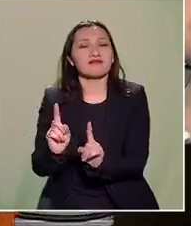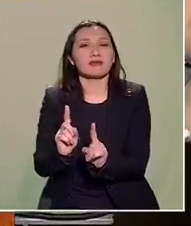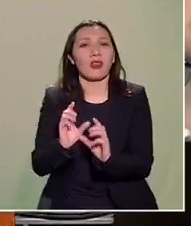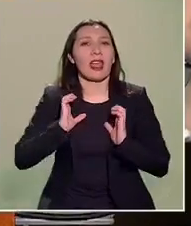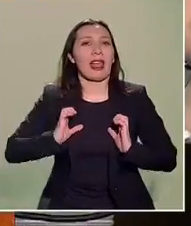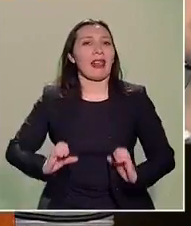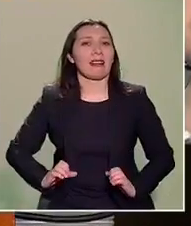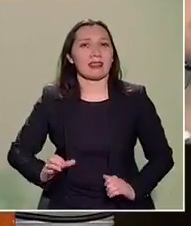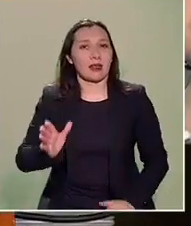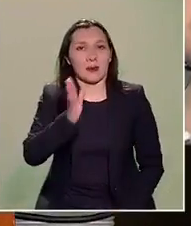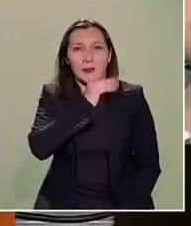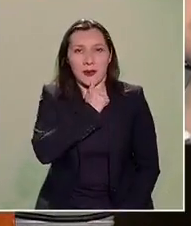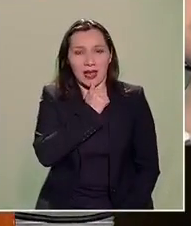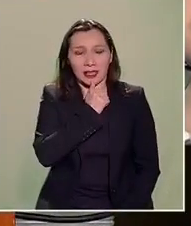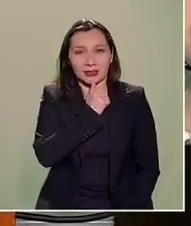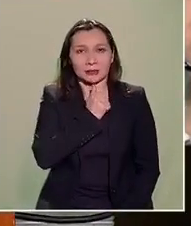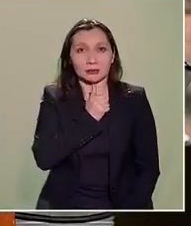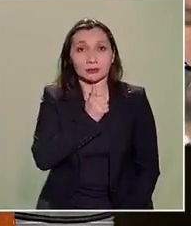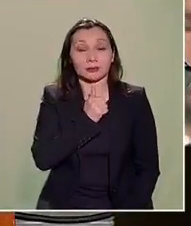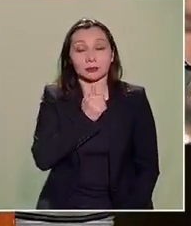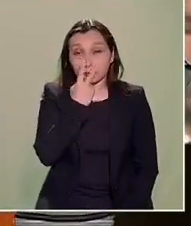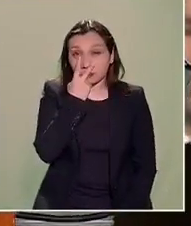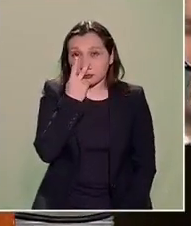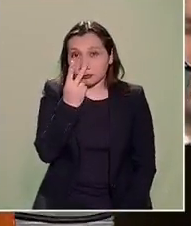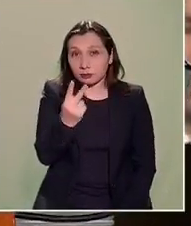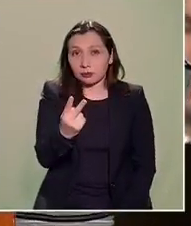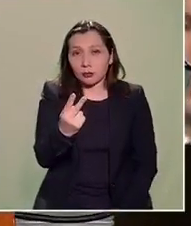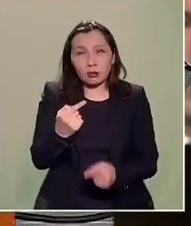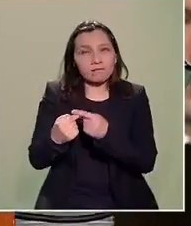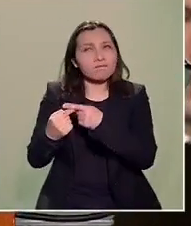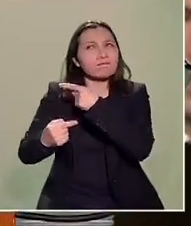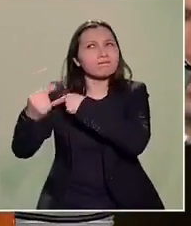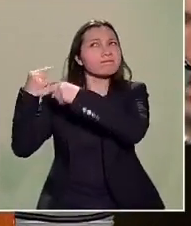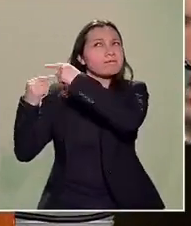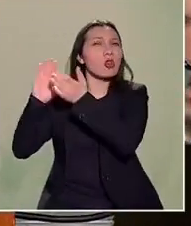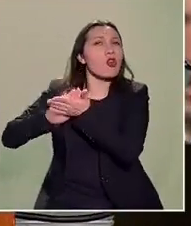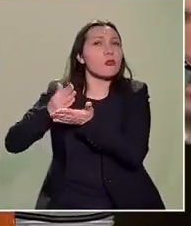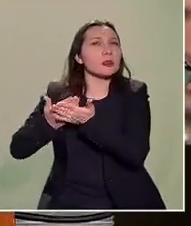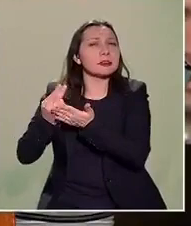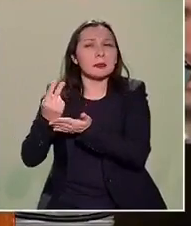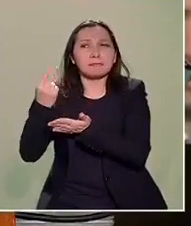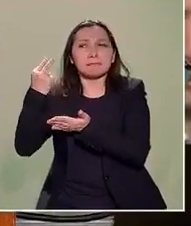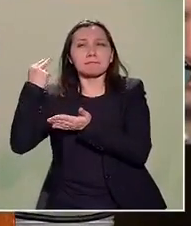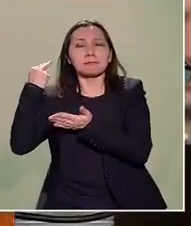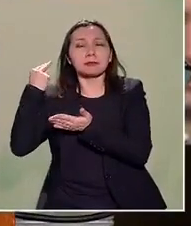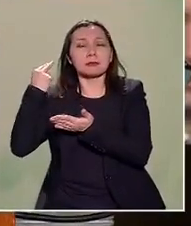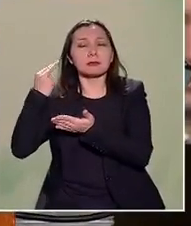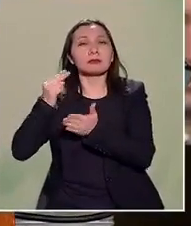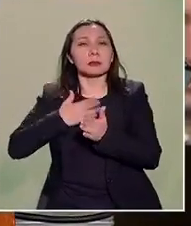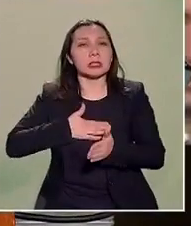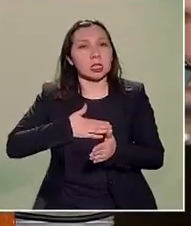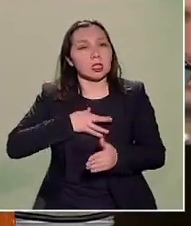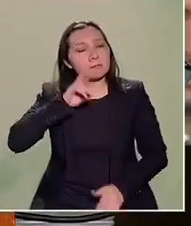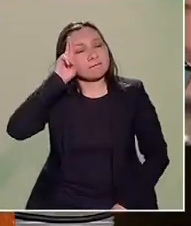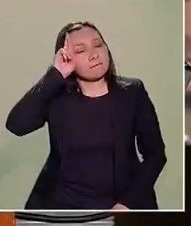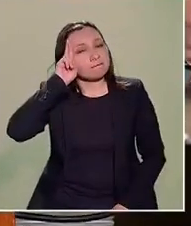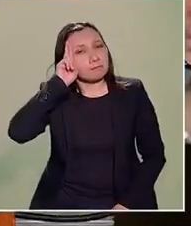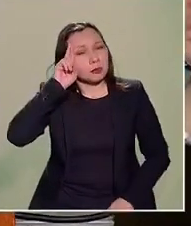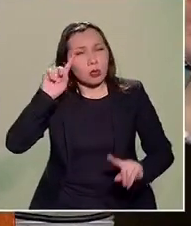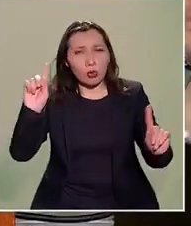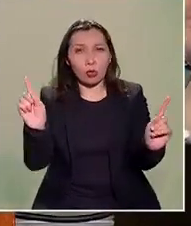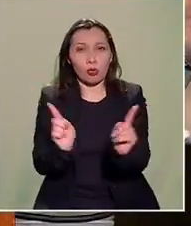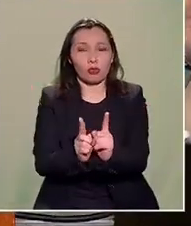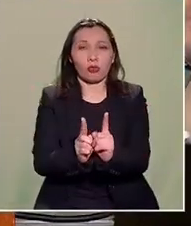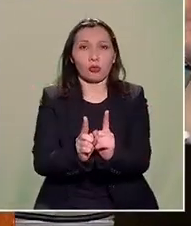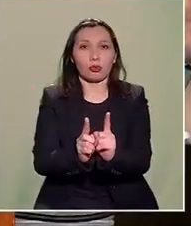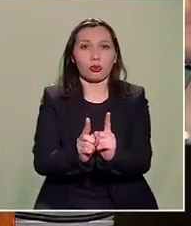ética al mirar retrospectivamente la historia quisiera reflexionar brevemente